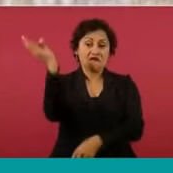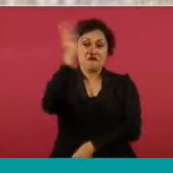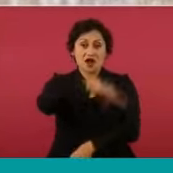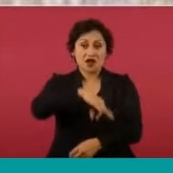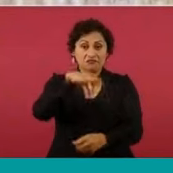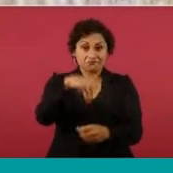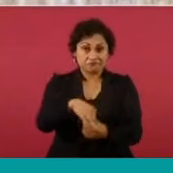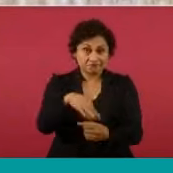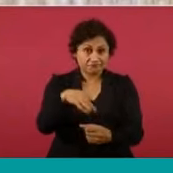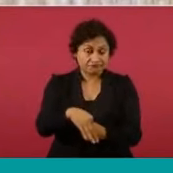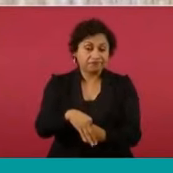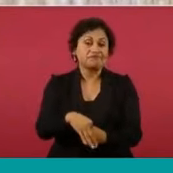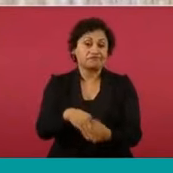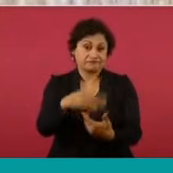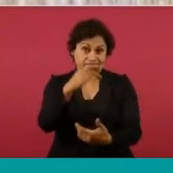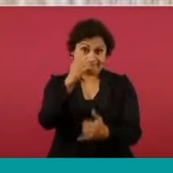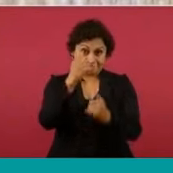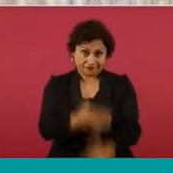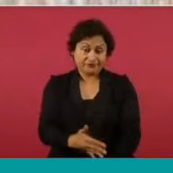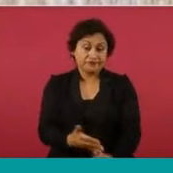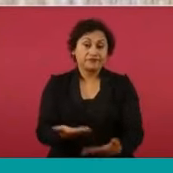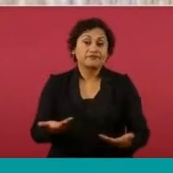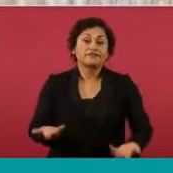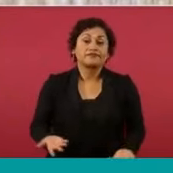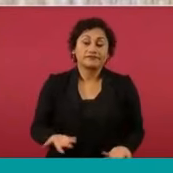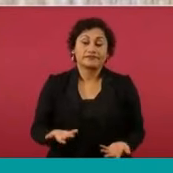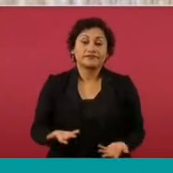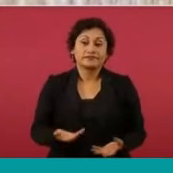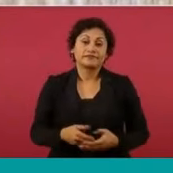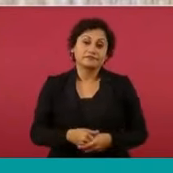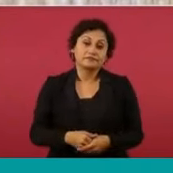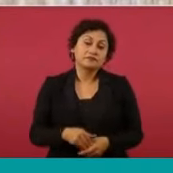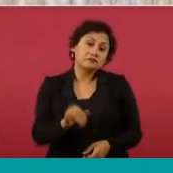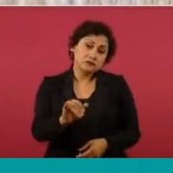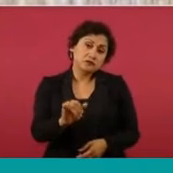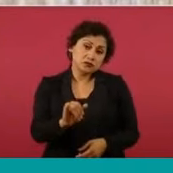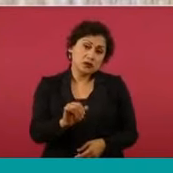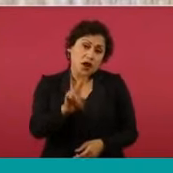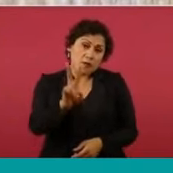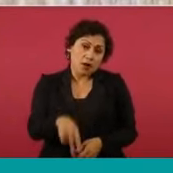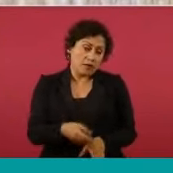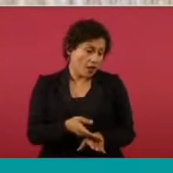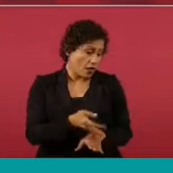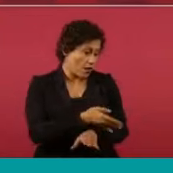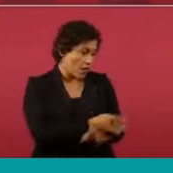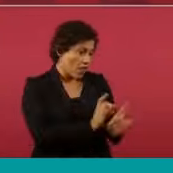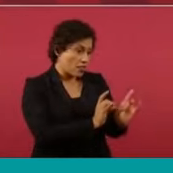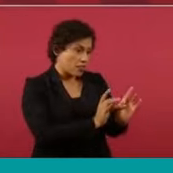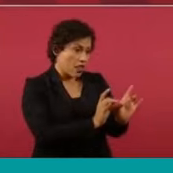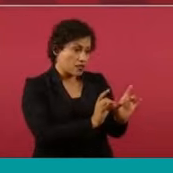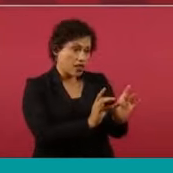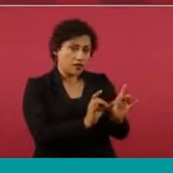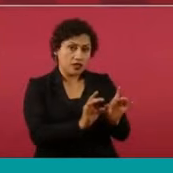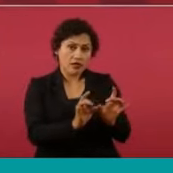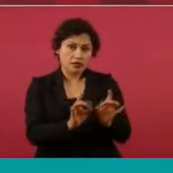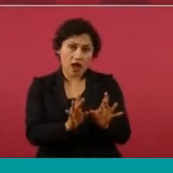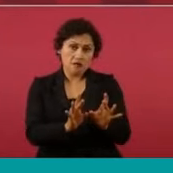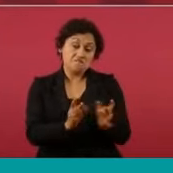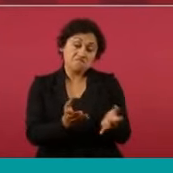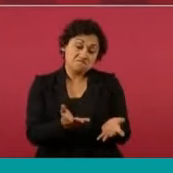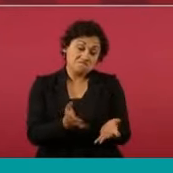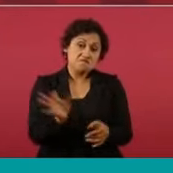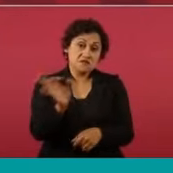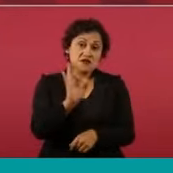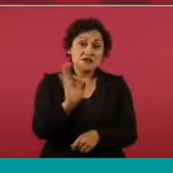sí hubiésemos evitado muchas tragedias y no